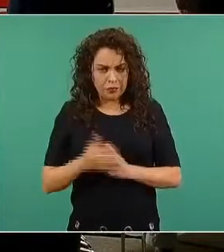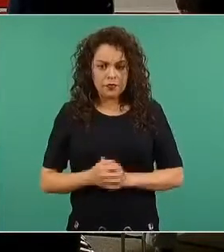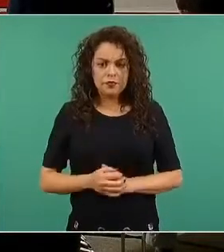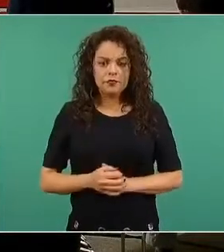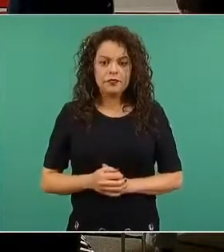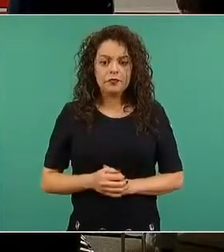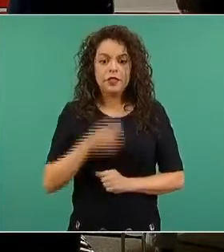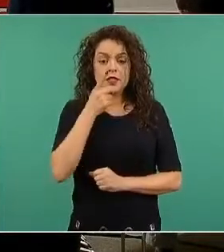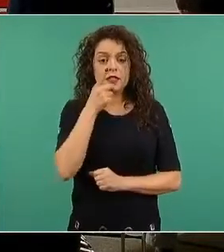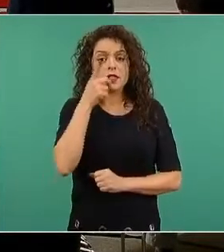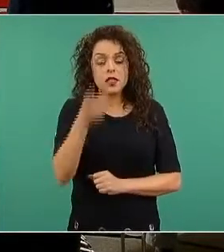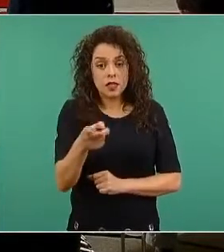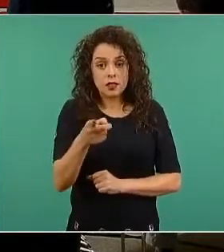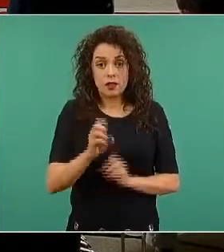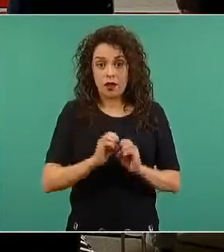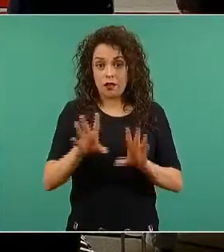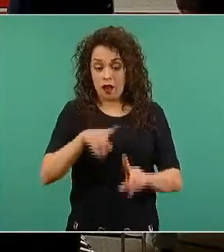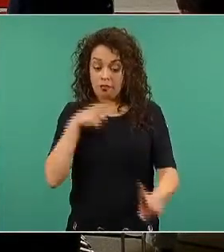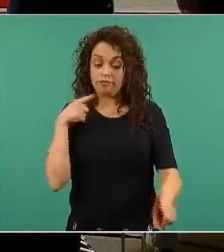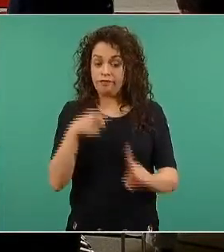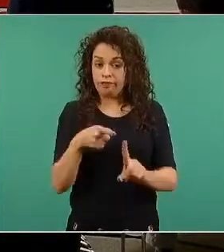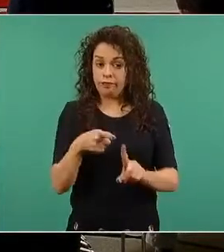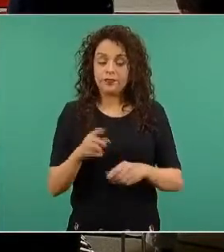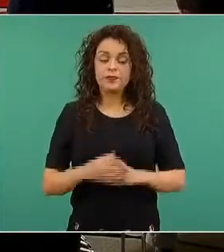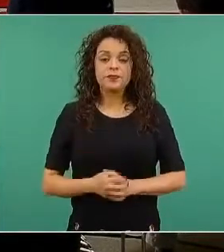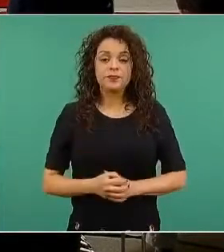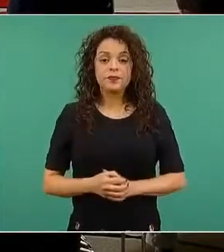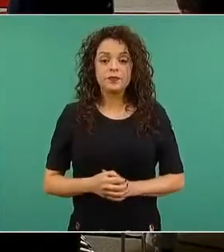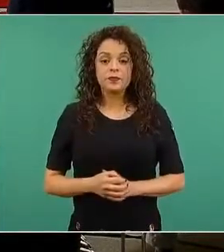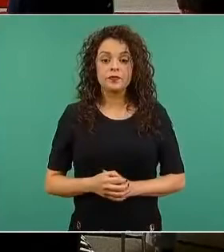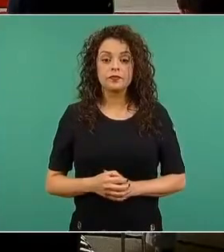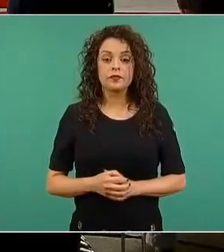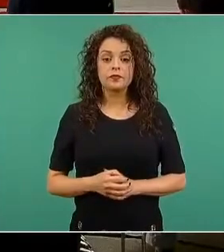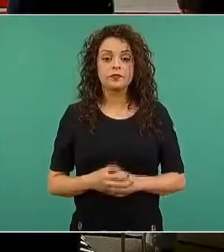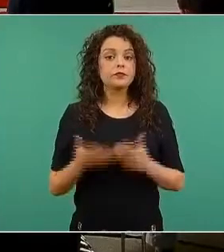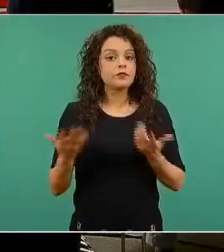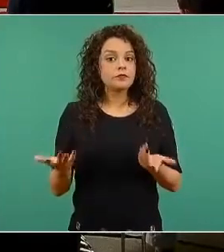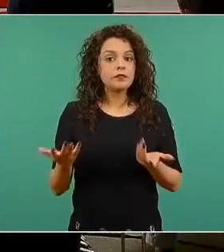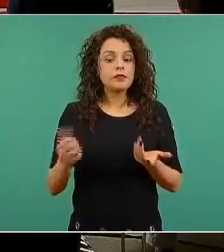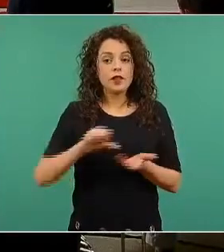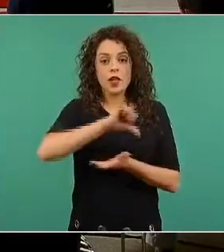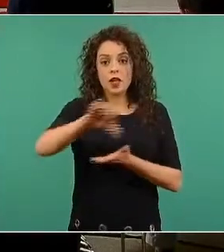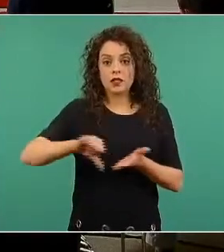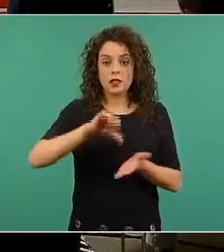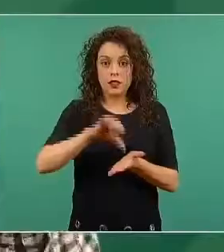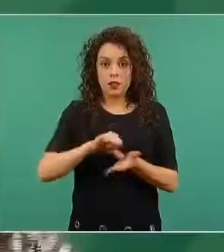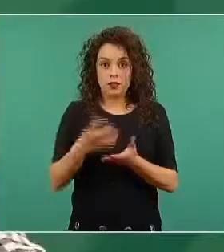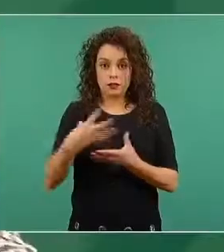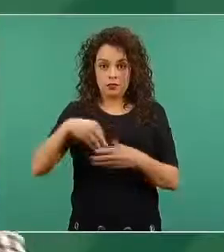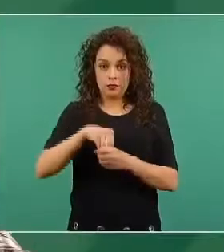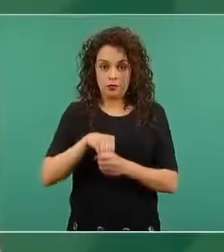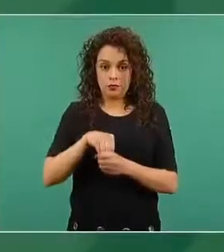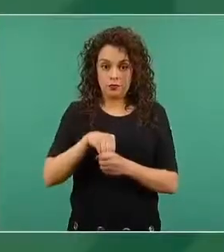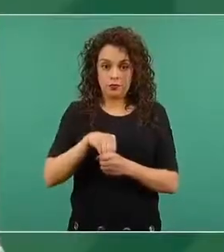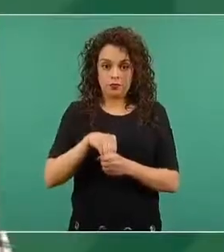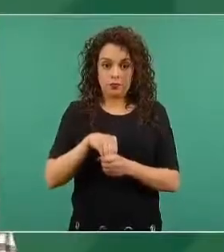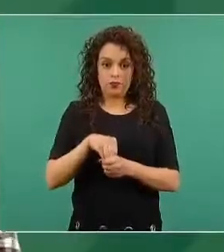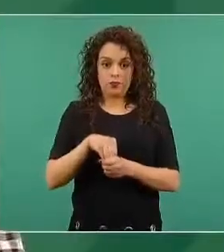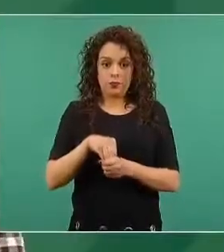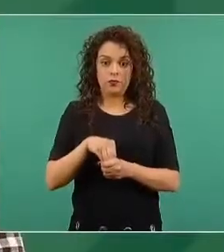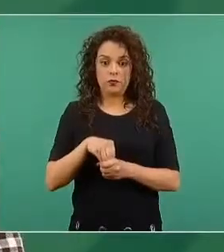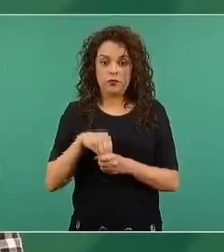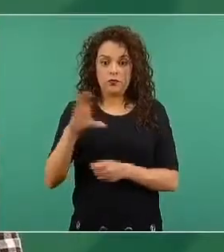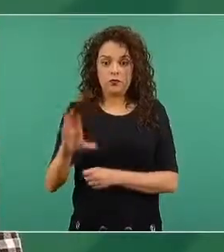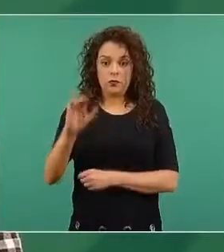habían señalado explícitamente que los centros integradores en donde se